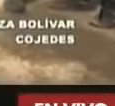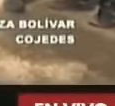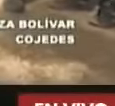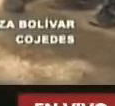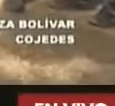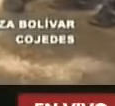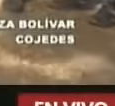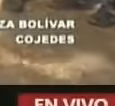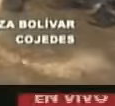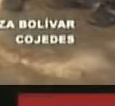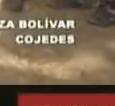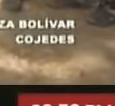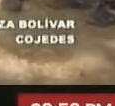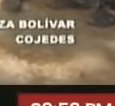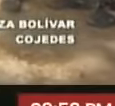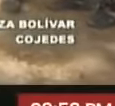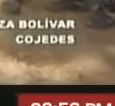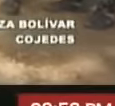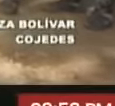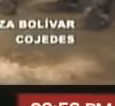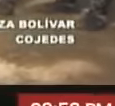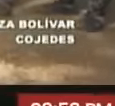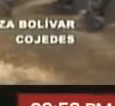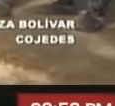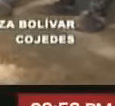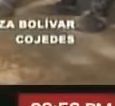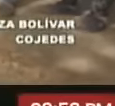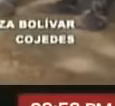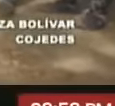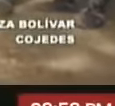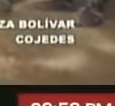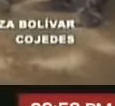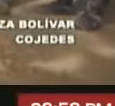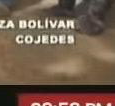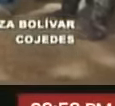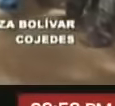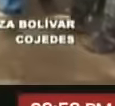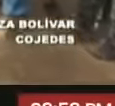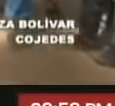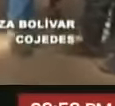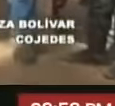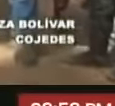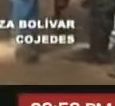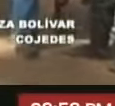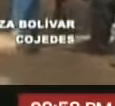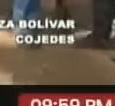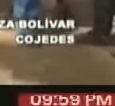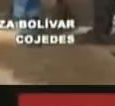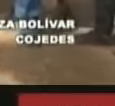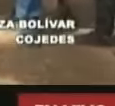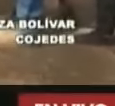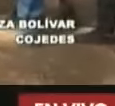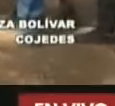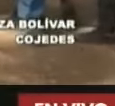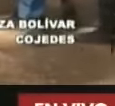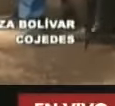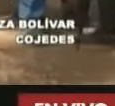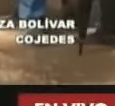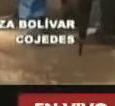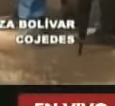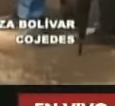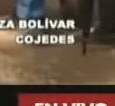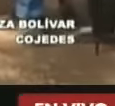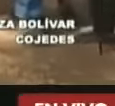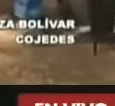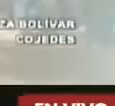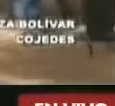¡Bolívar, aquí estamos en el polvo regados! ¡Seguimos tu lucha que nos indica tu espada! ¡Entra